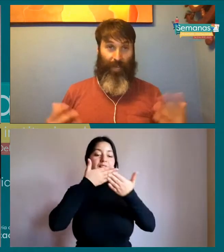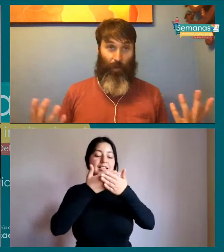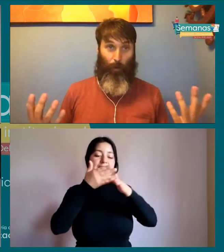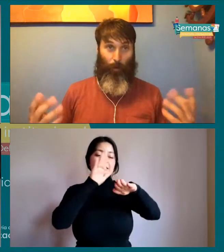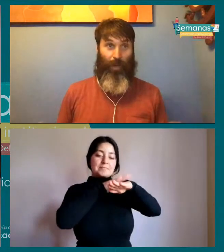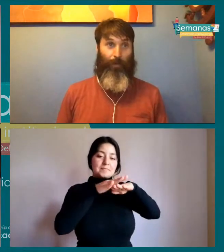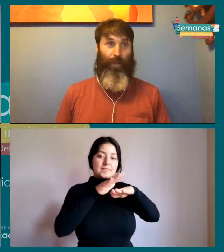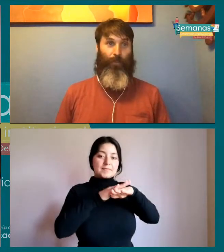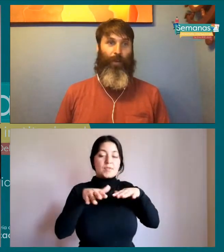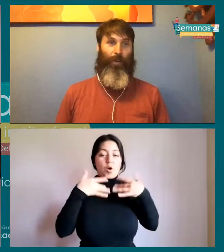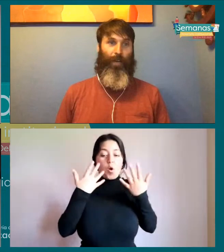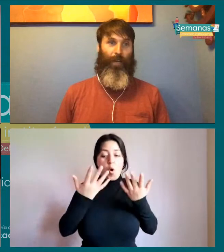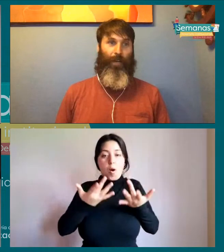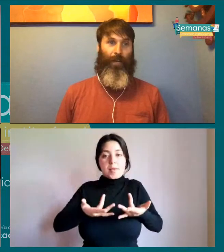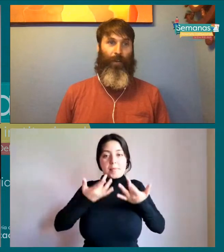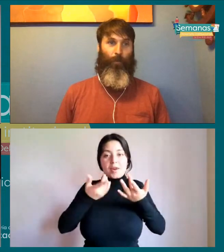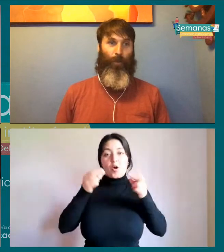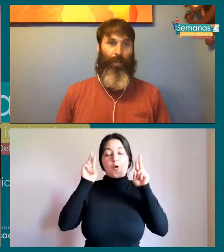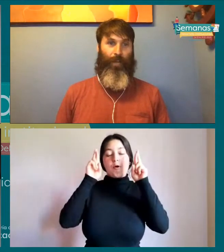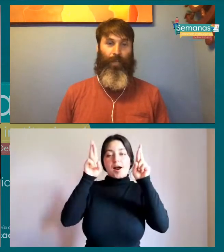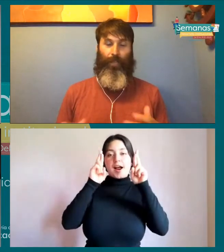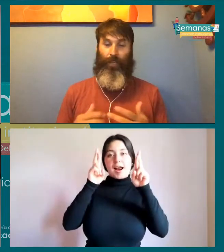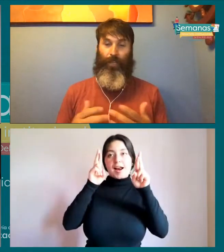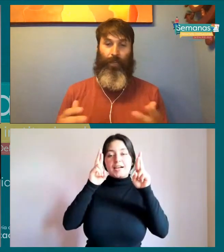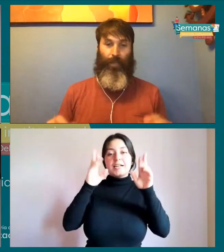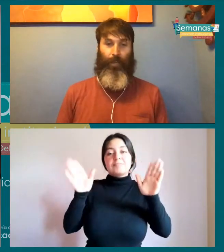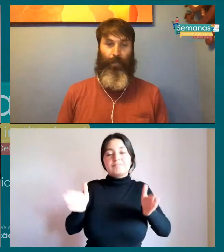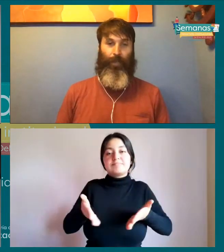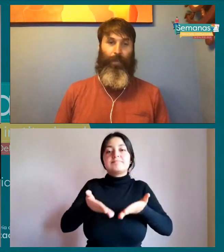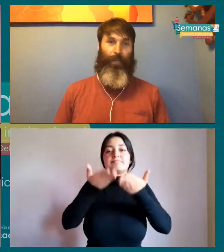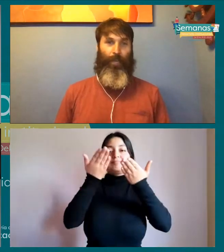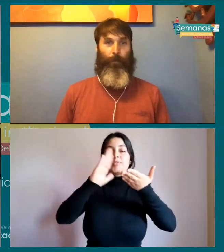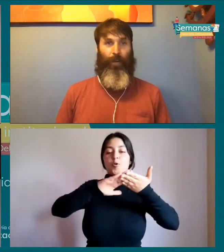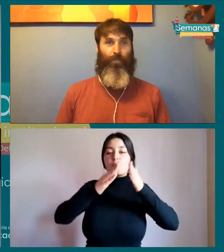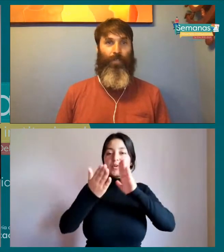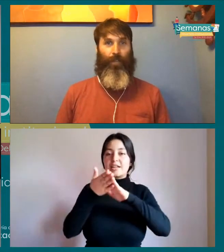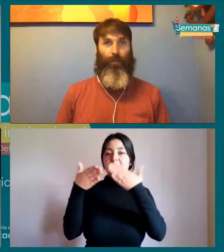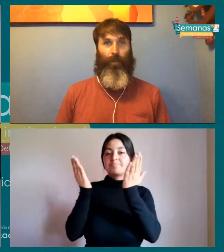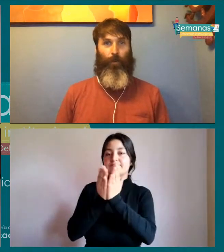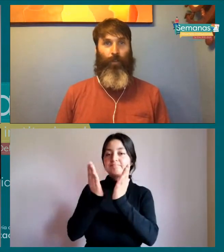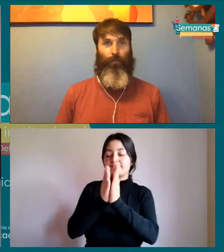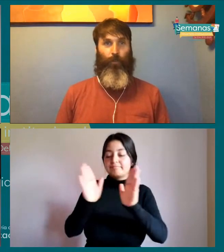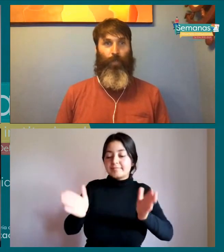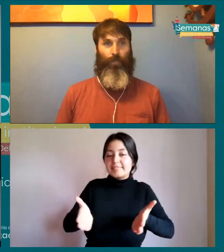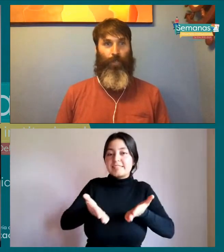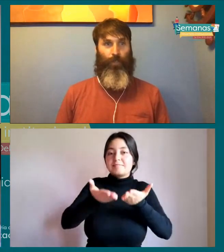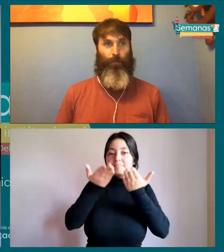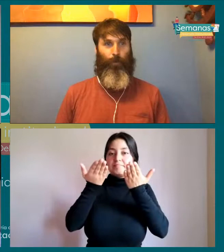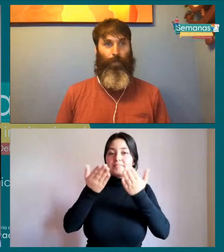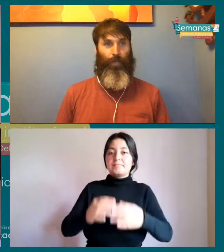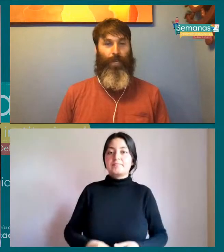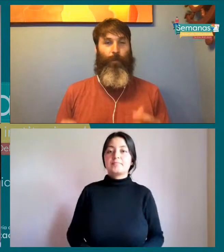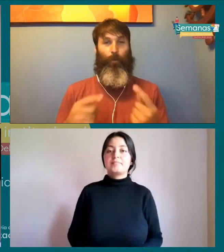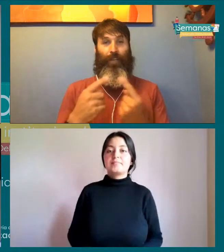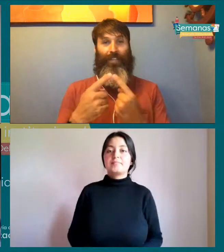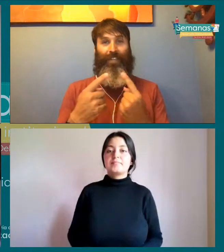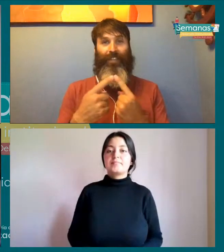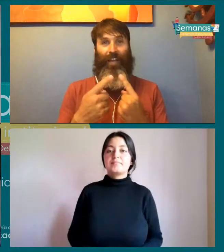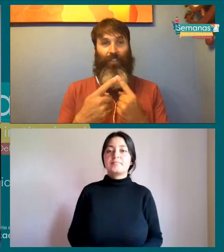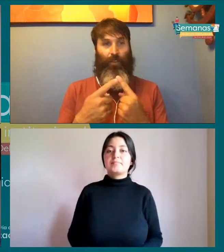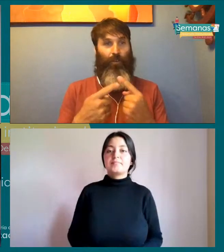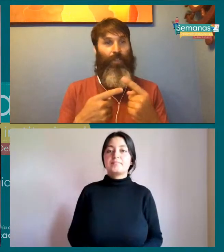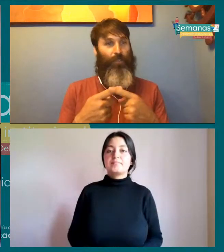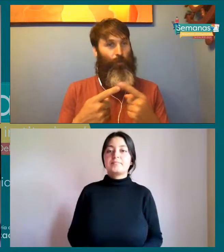y deseo poder haber ayudado a la comunidad y vernos y seguir colaborando en futuras ocasiones porque en